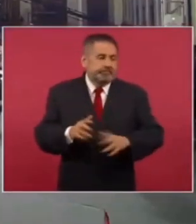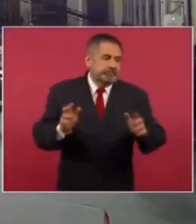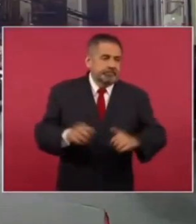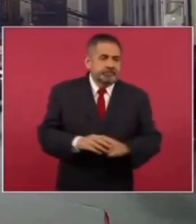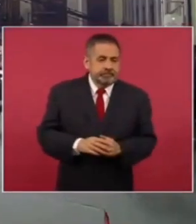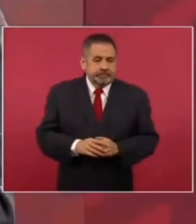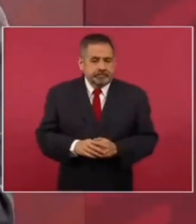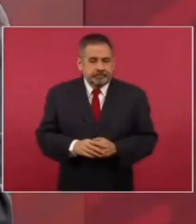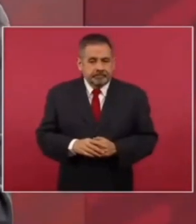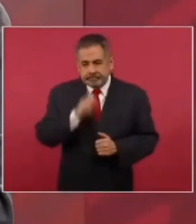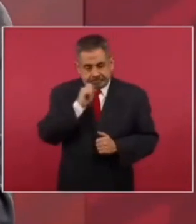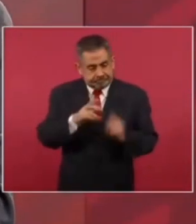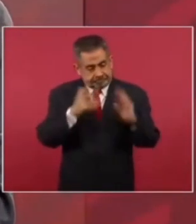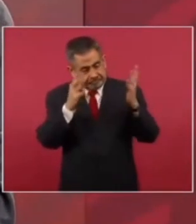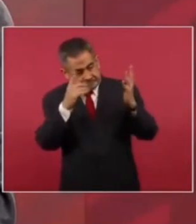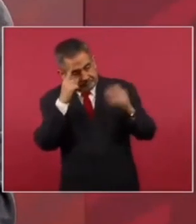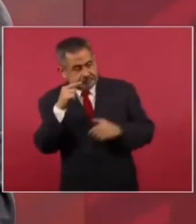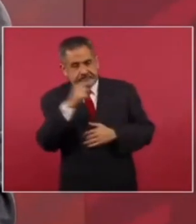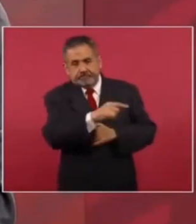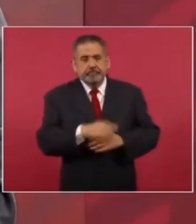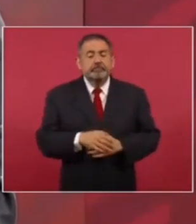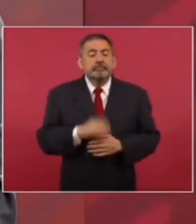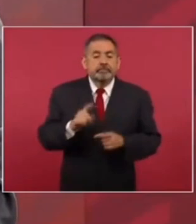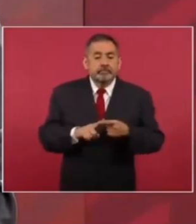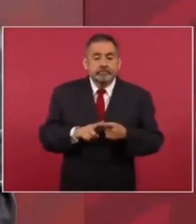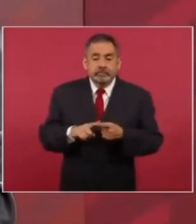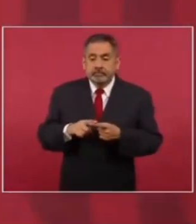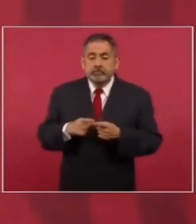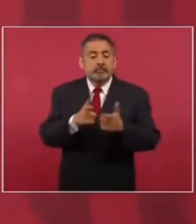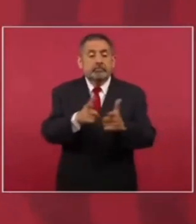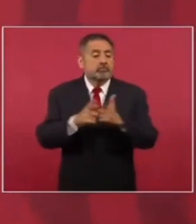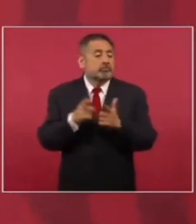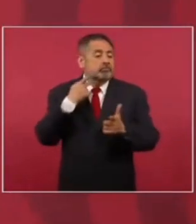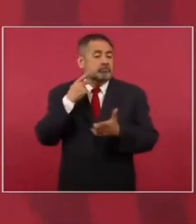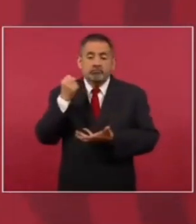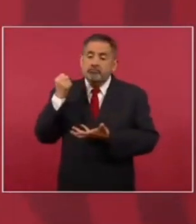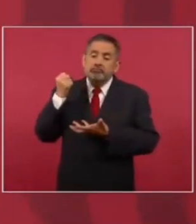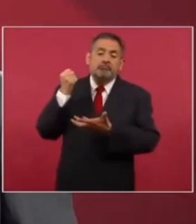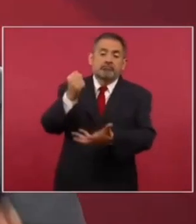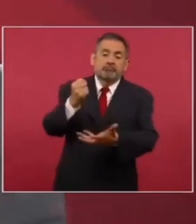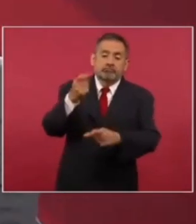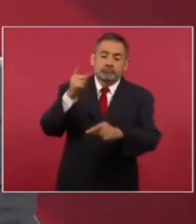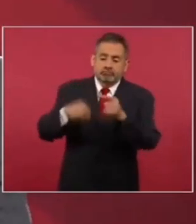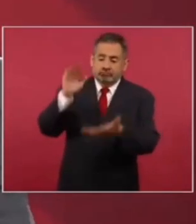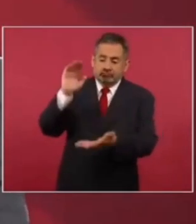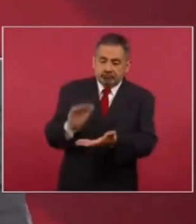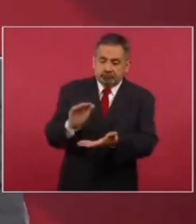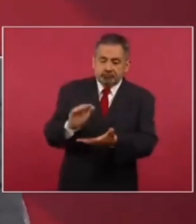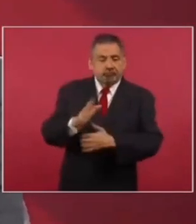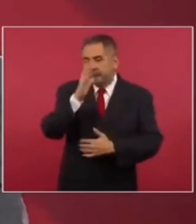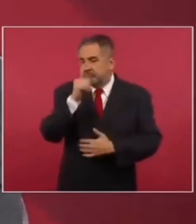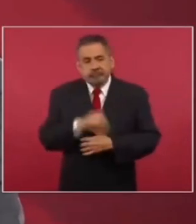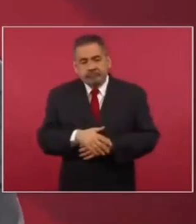aprobación de la reforma electoral. No se les va a poder quitar su dinero. Y por eso